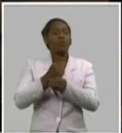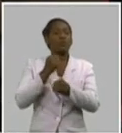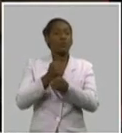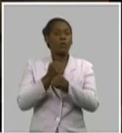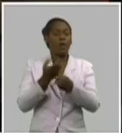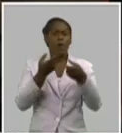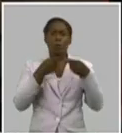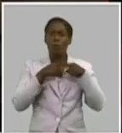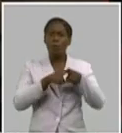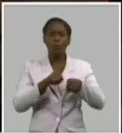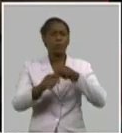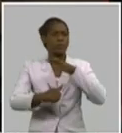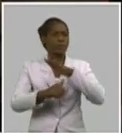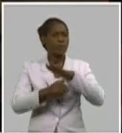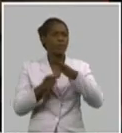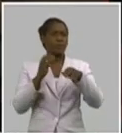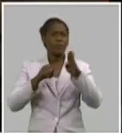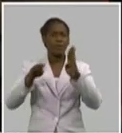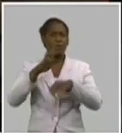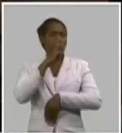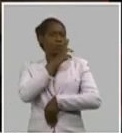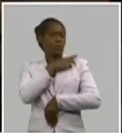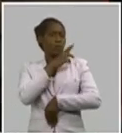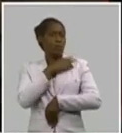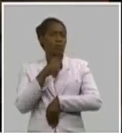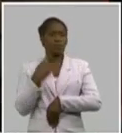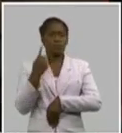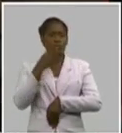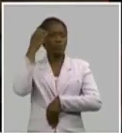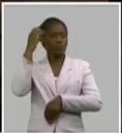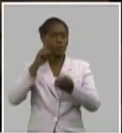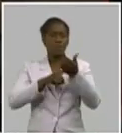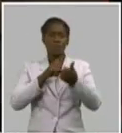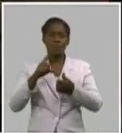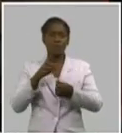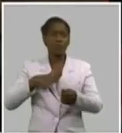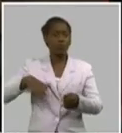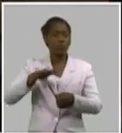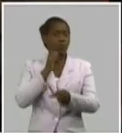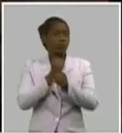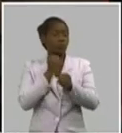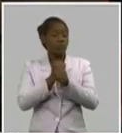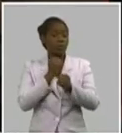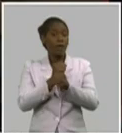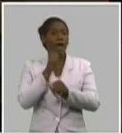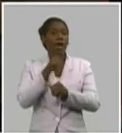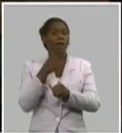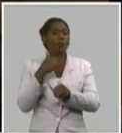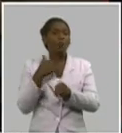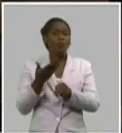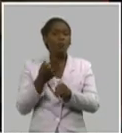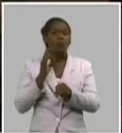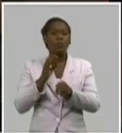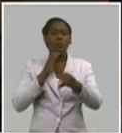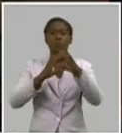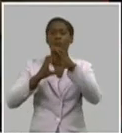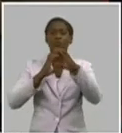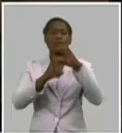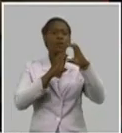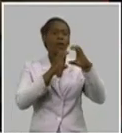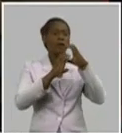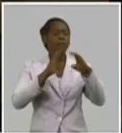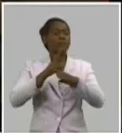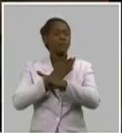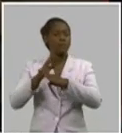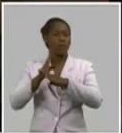primer ministro, el vicepresidente, la dirección del gobierno y el partido, para poder encaminar todo el diálogo con los